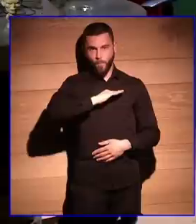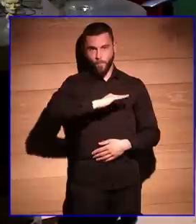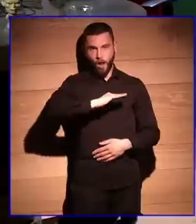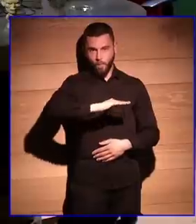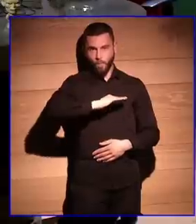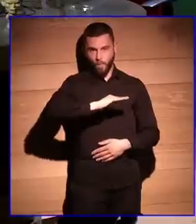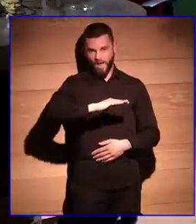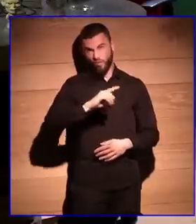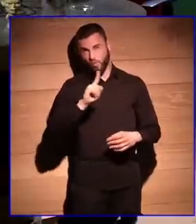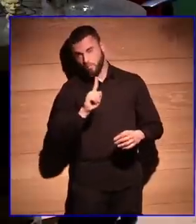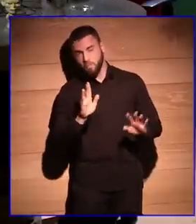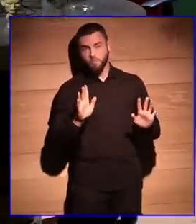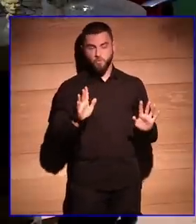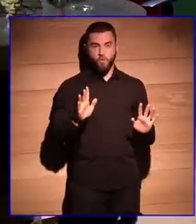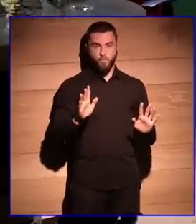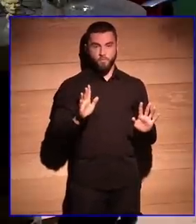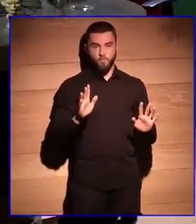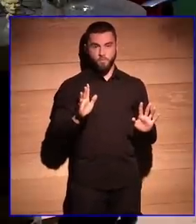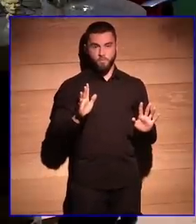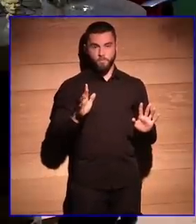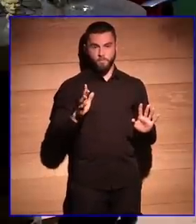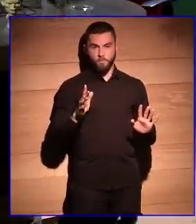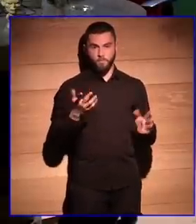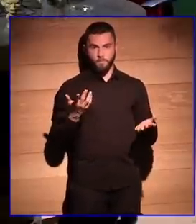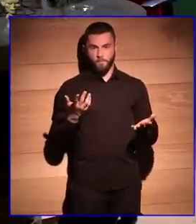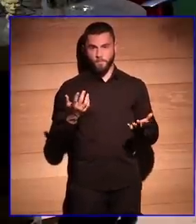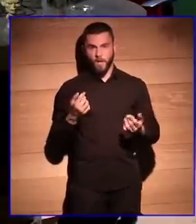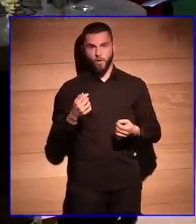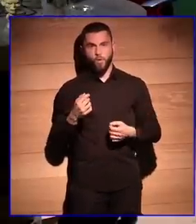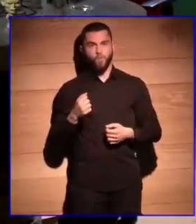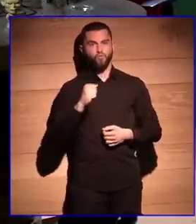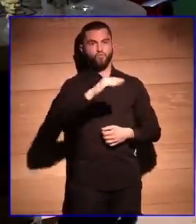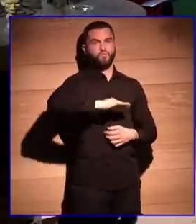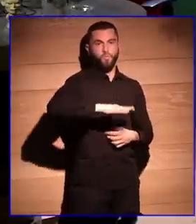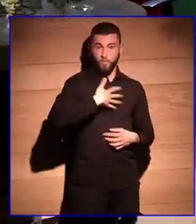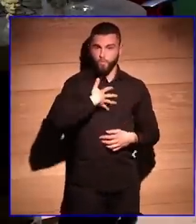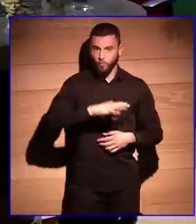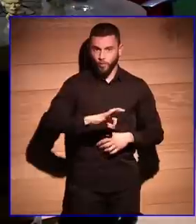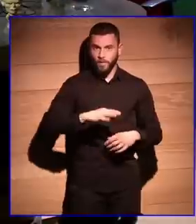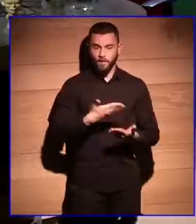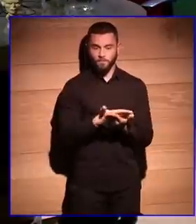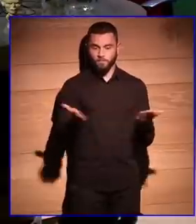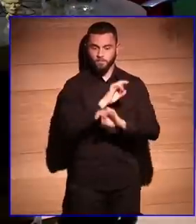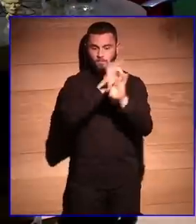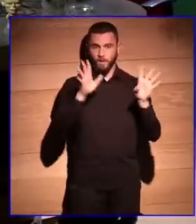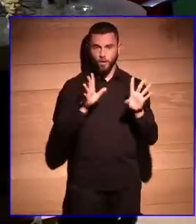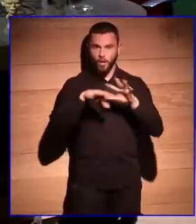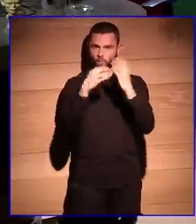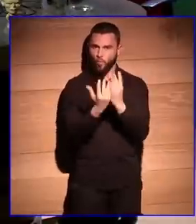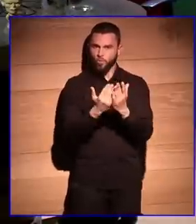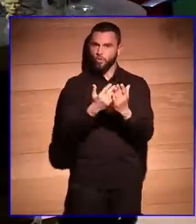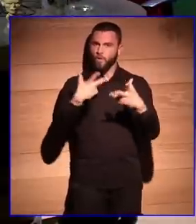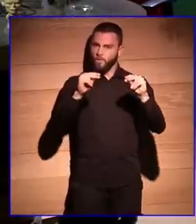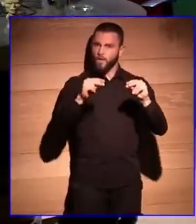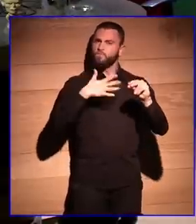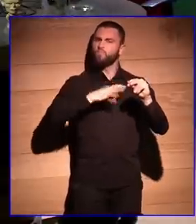exactamente, y a la vez tiene la génesis perfecta para ser un supervillano, y desde luego deja bien claro a todo el mundo que podría acabar con el mundo, que es el dueño